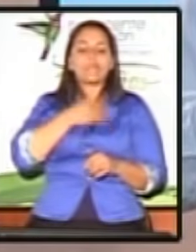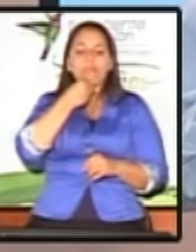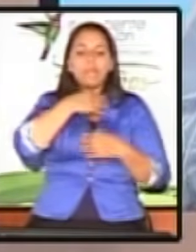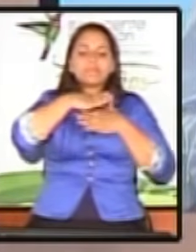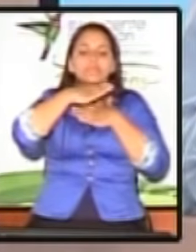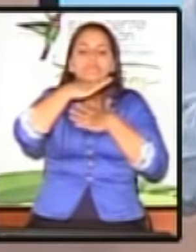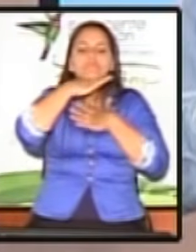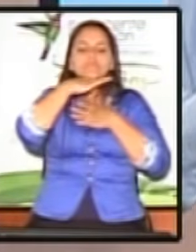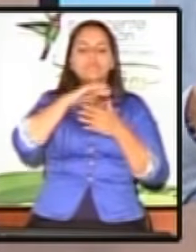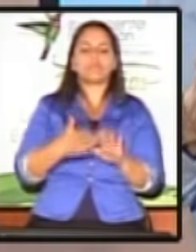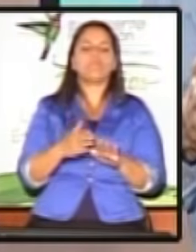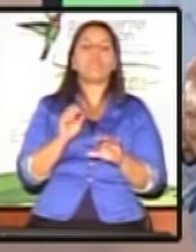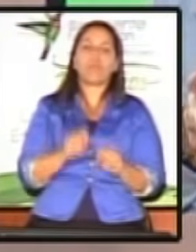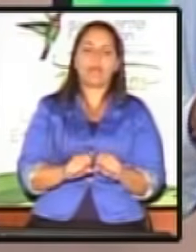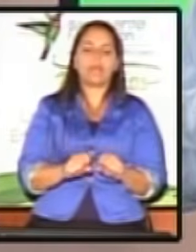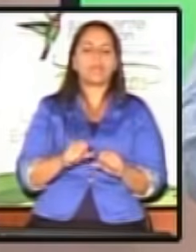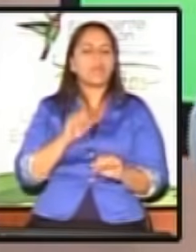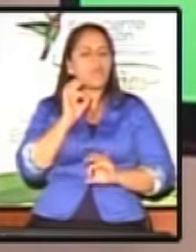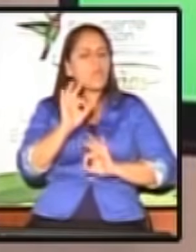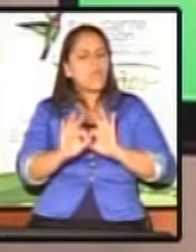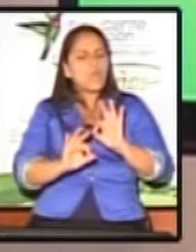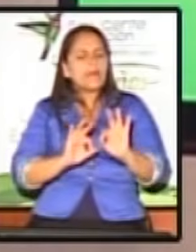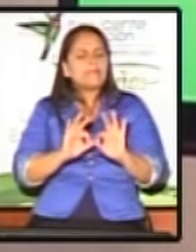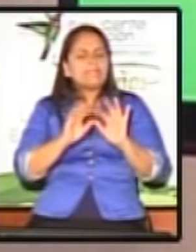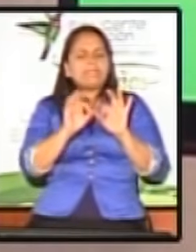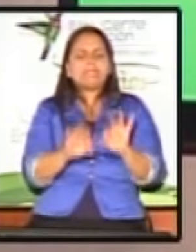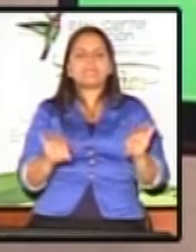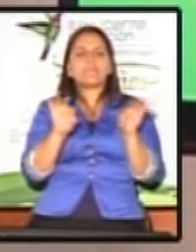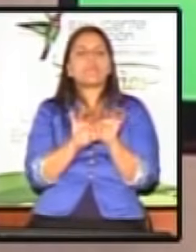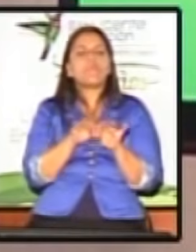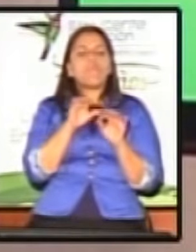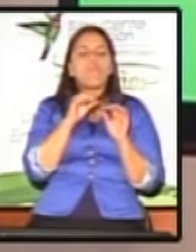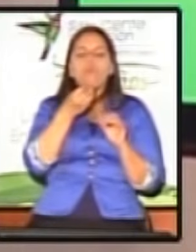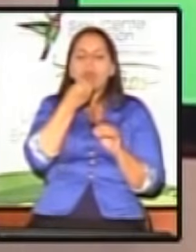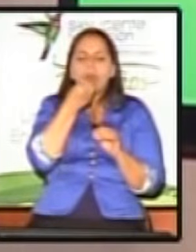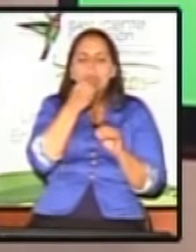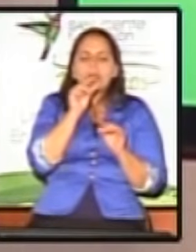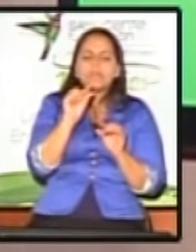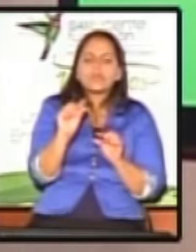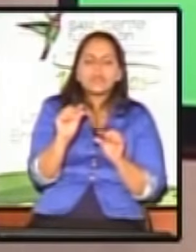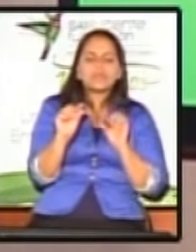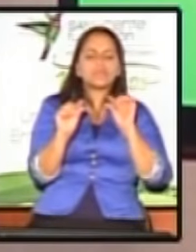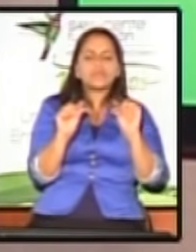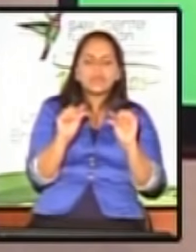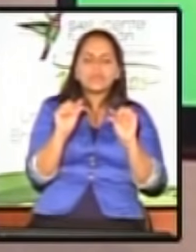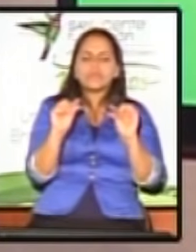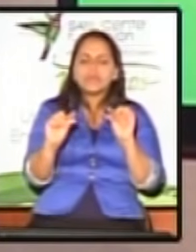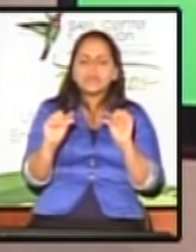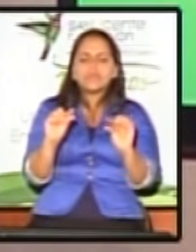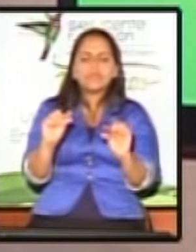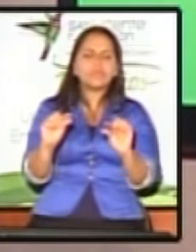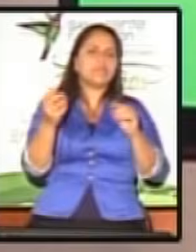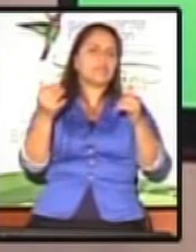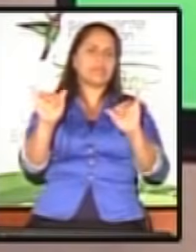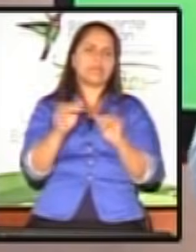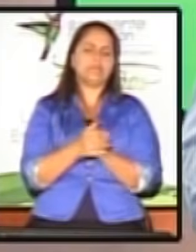sentido, lo importante es dar fragmentos de alimento, o sea, fraccionar la comida.